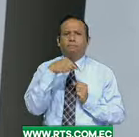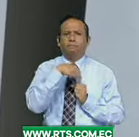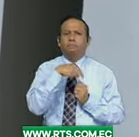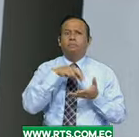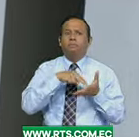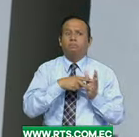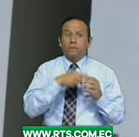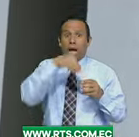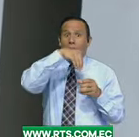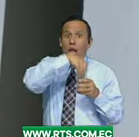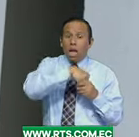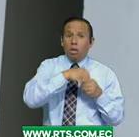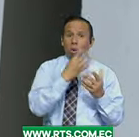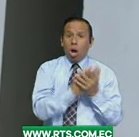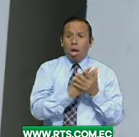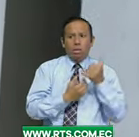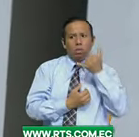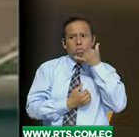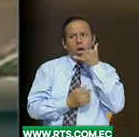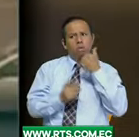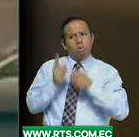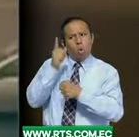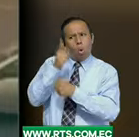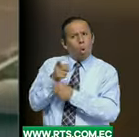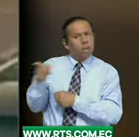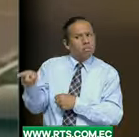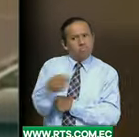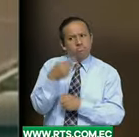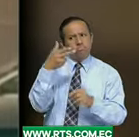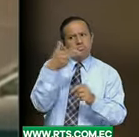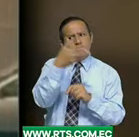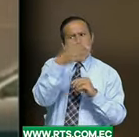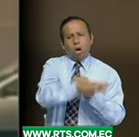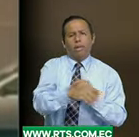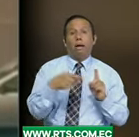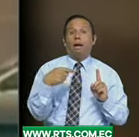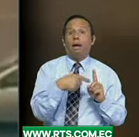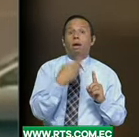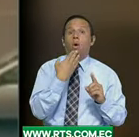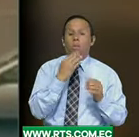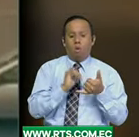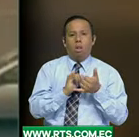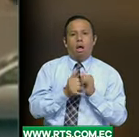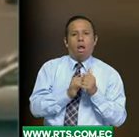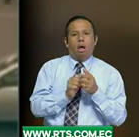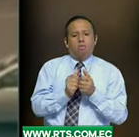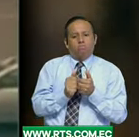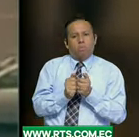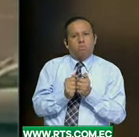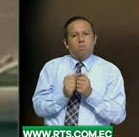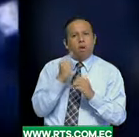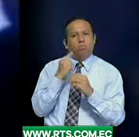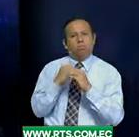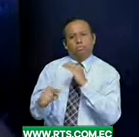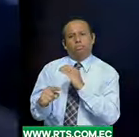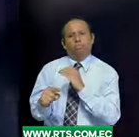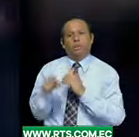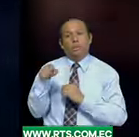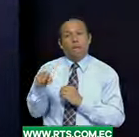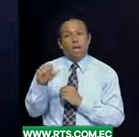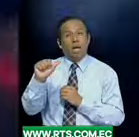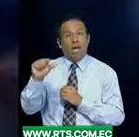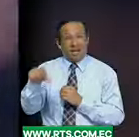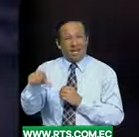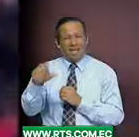de asesinar al presidenciable salió desde prisión. Angulo habría escrito a Johan Castillo, alias Ito, el hombre que